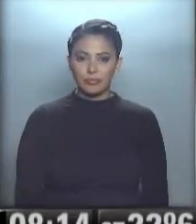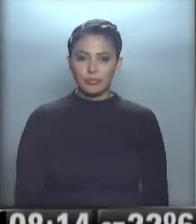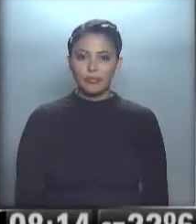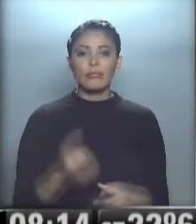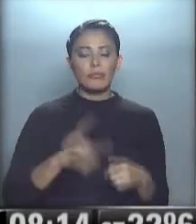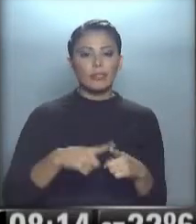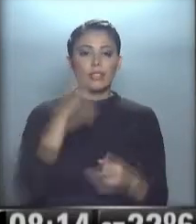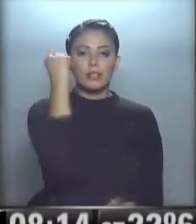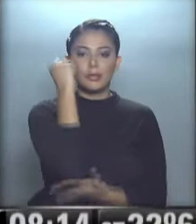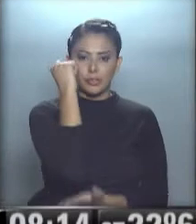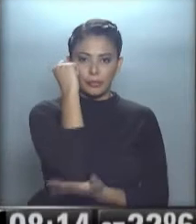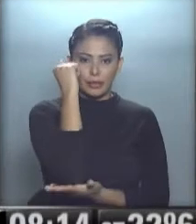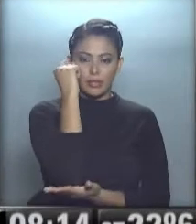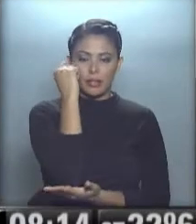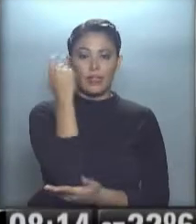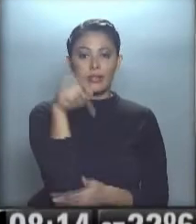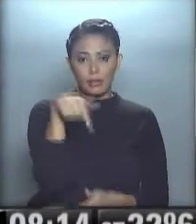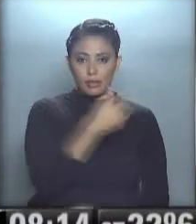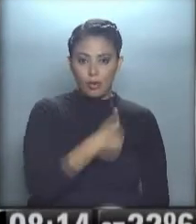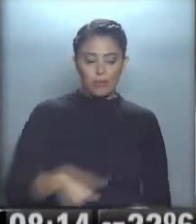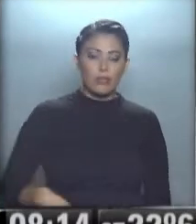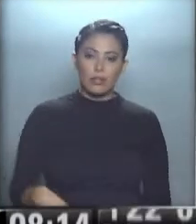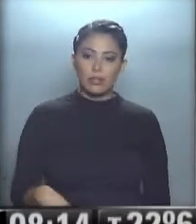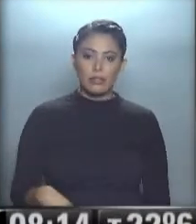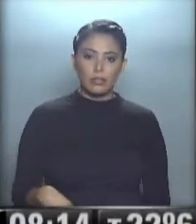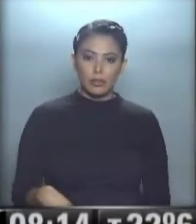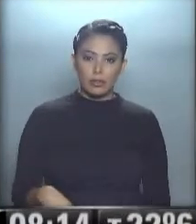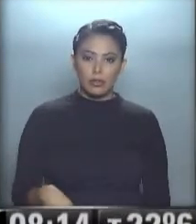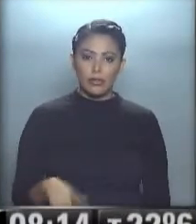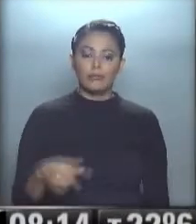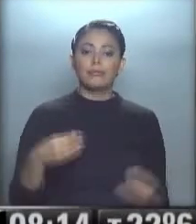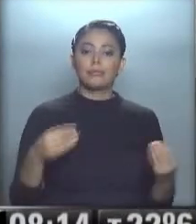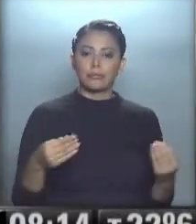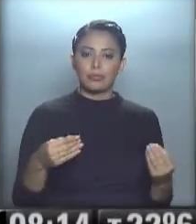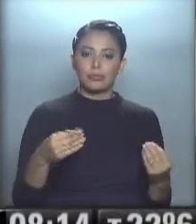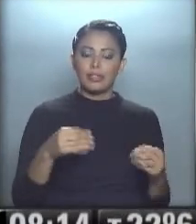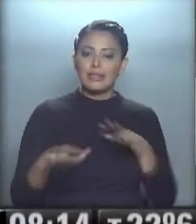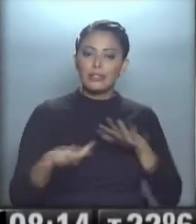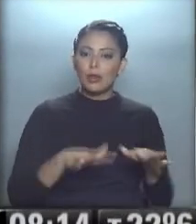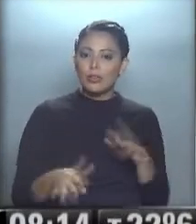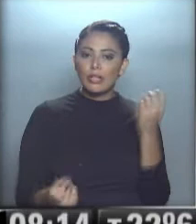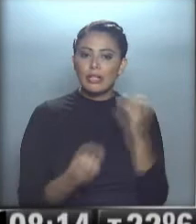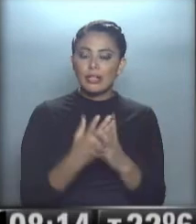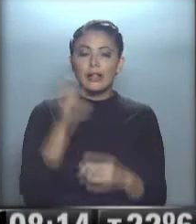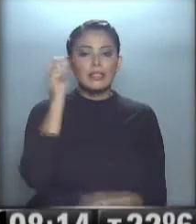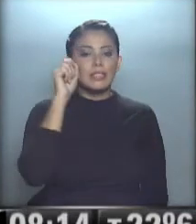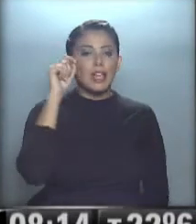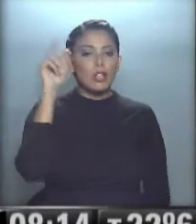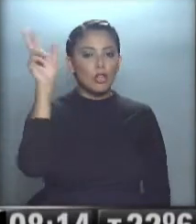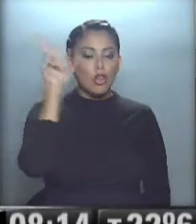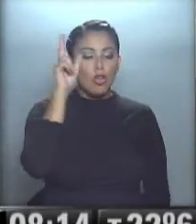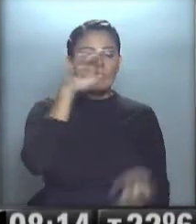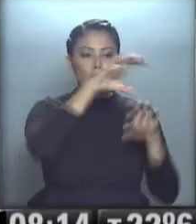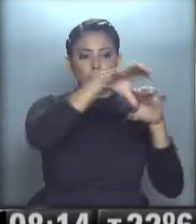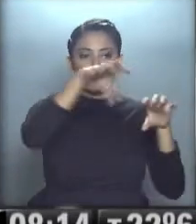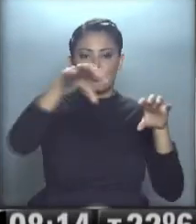la política económica del gobierno ha generado condiciones para que 38 complejos productivos